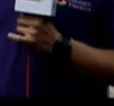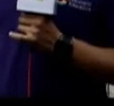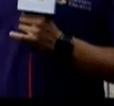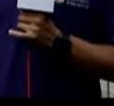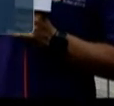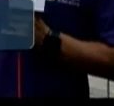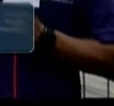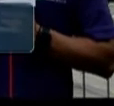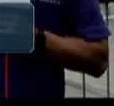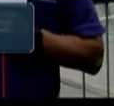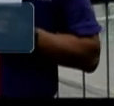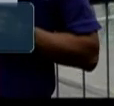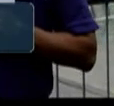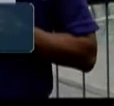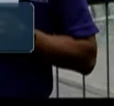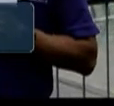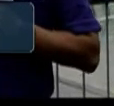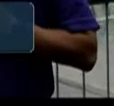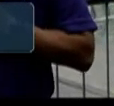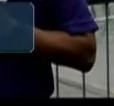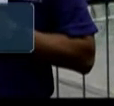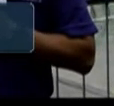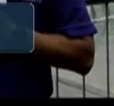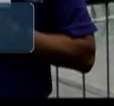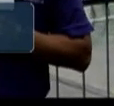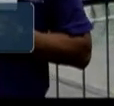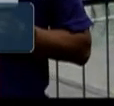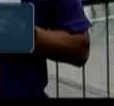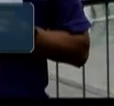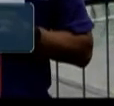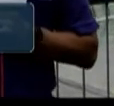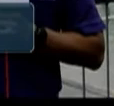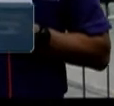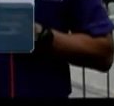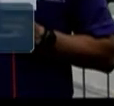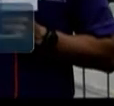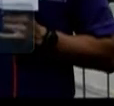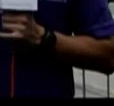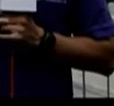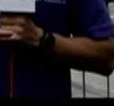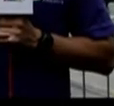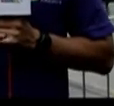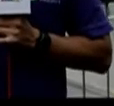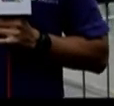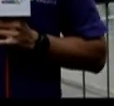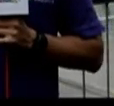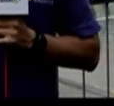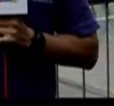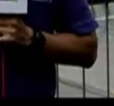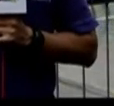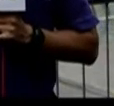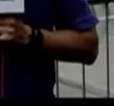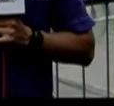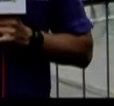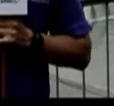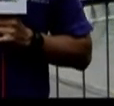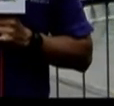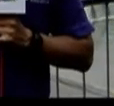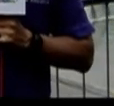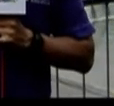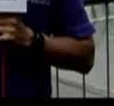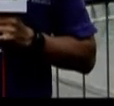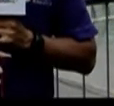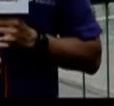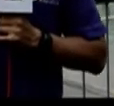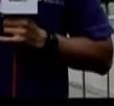un lugar histórico que sigue sigue teniendo actividad futbolística al día de hoy con los equipos más importantes del campeonato